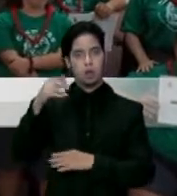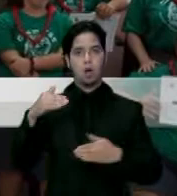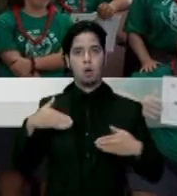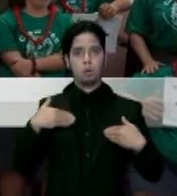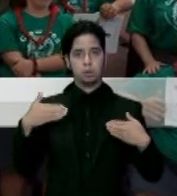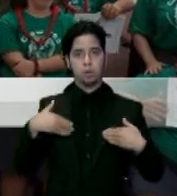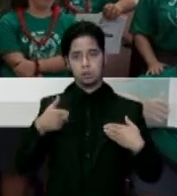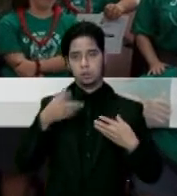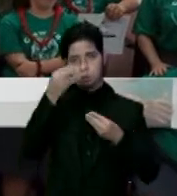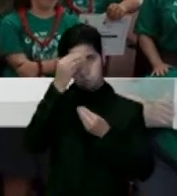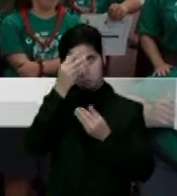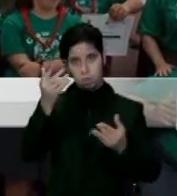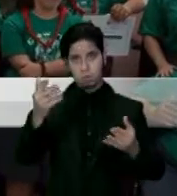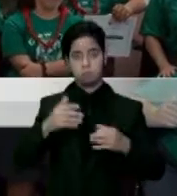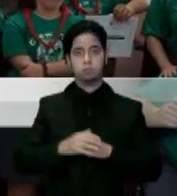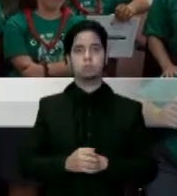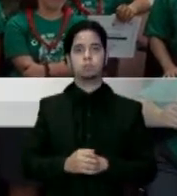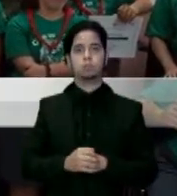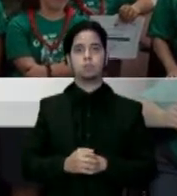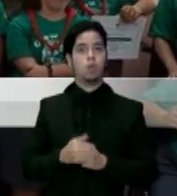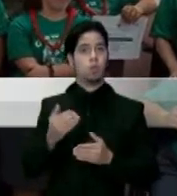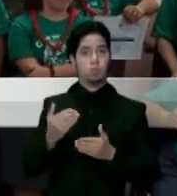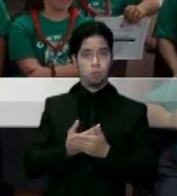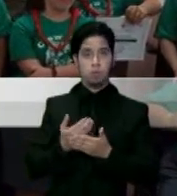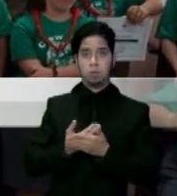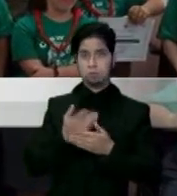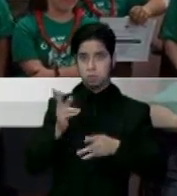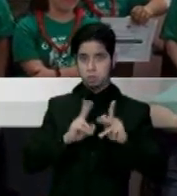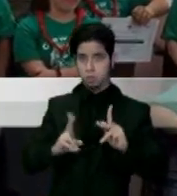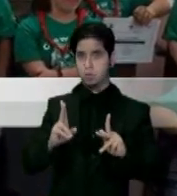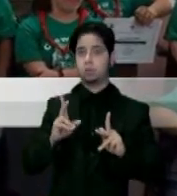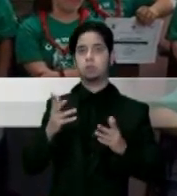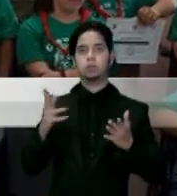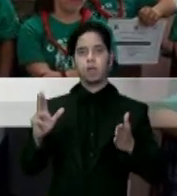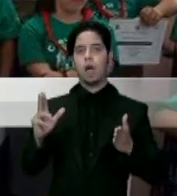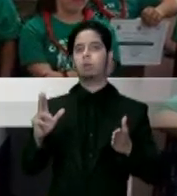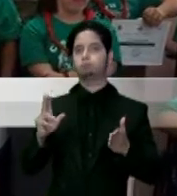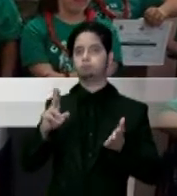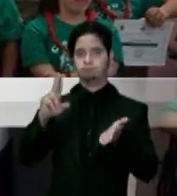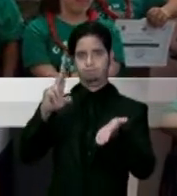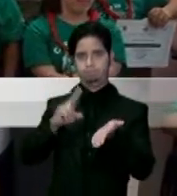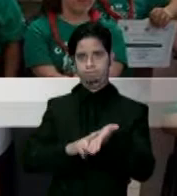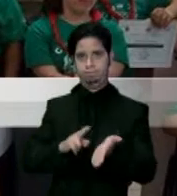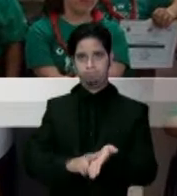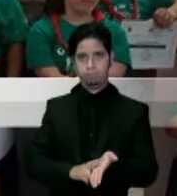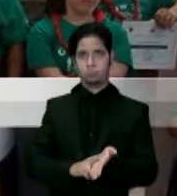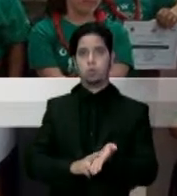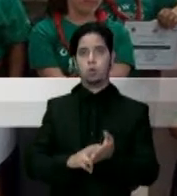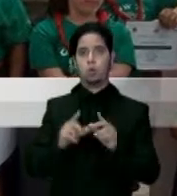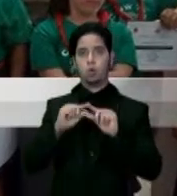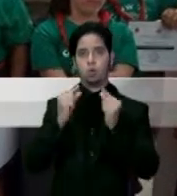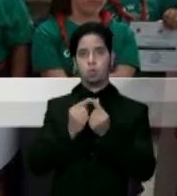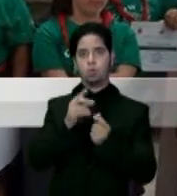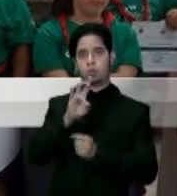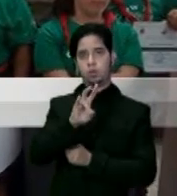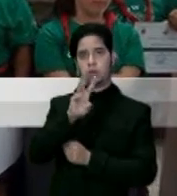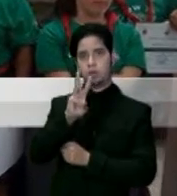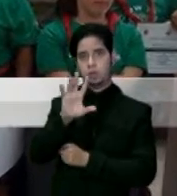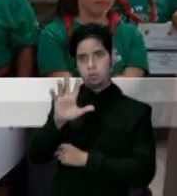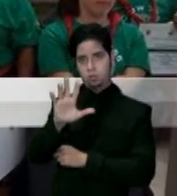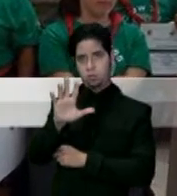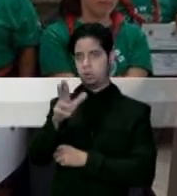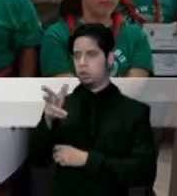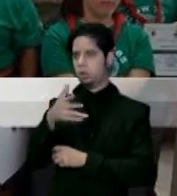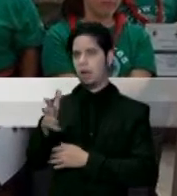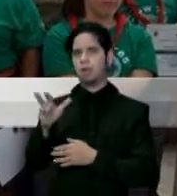de Boy Scout of America. Los nuevos jóvenes escuchas quedaron oficialmente inscritos en la unidad 765 y están listos para un